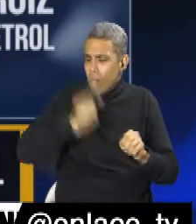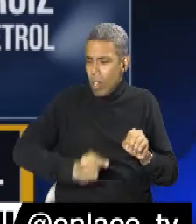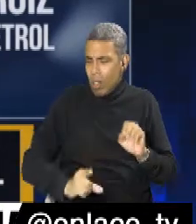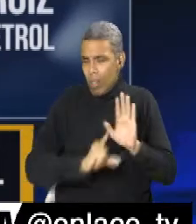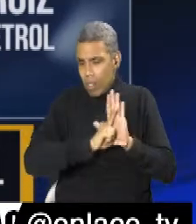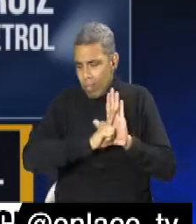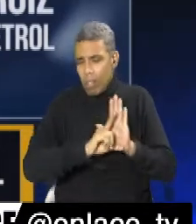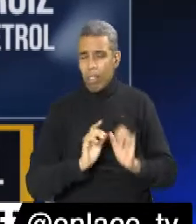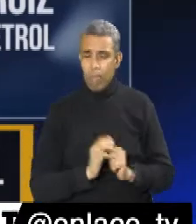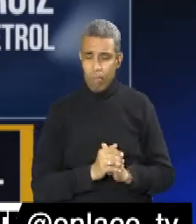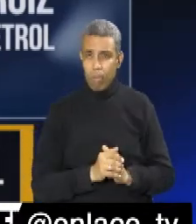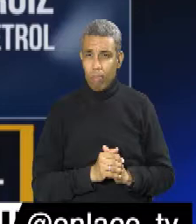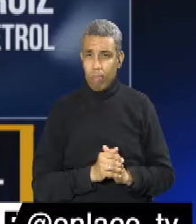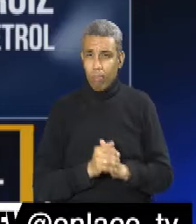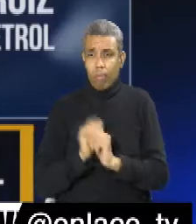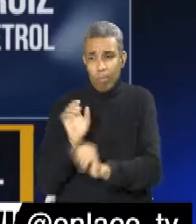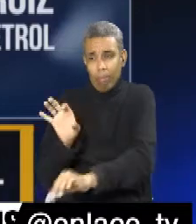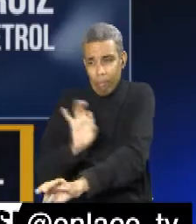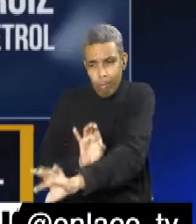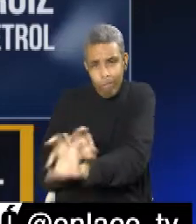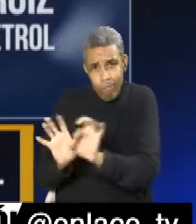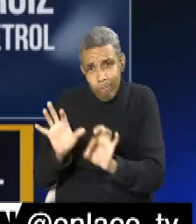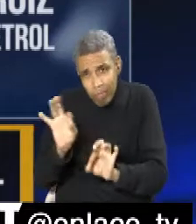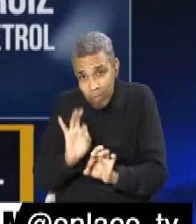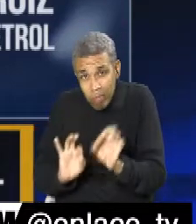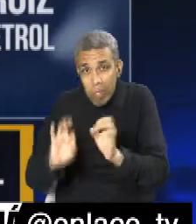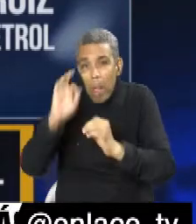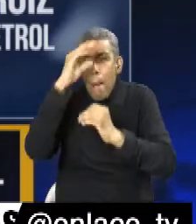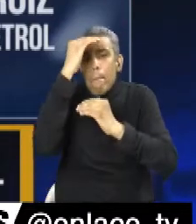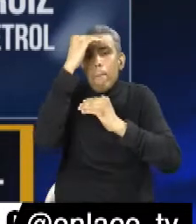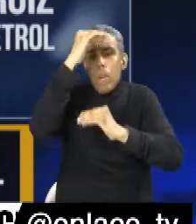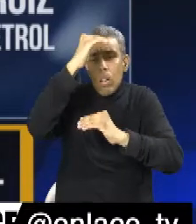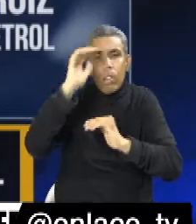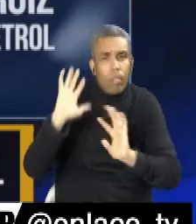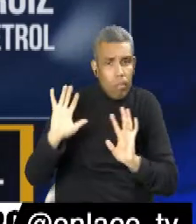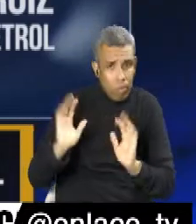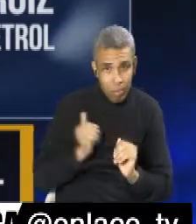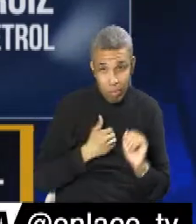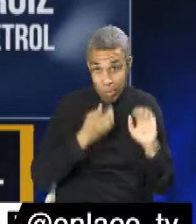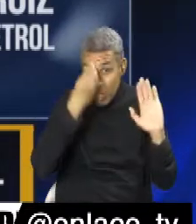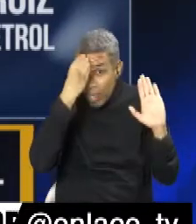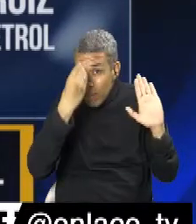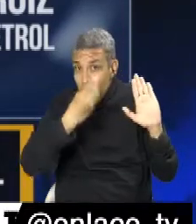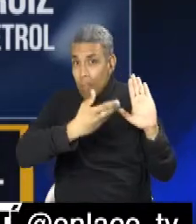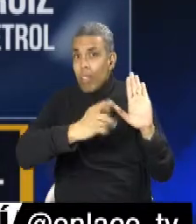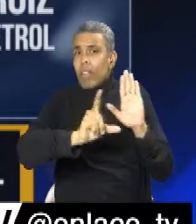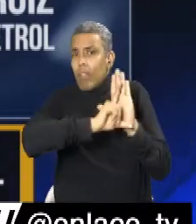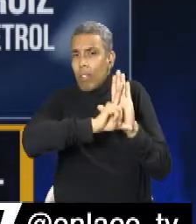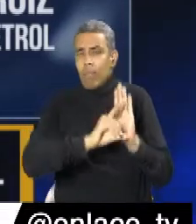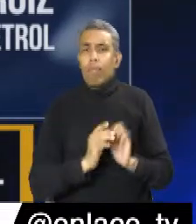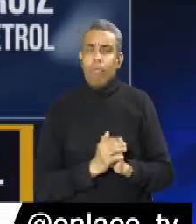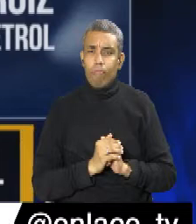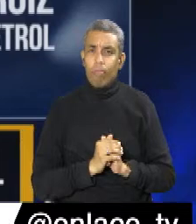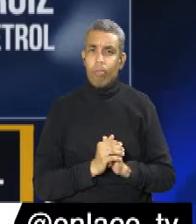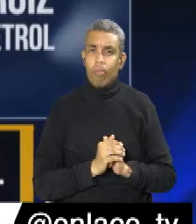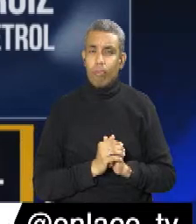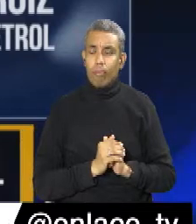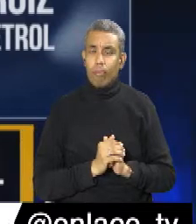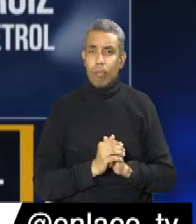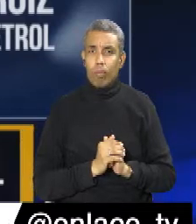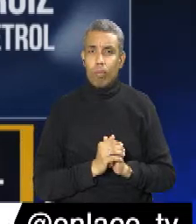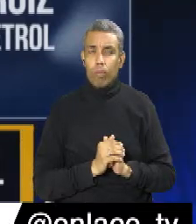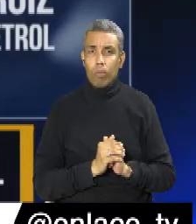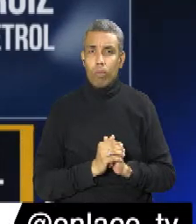de llegar a hacer que este decreto se haga de forma transparente, que